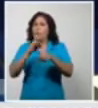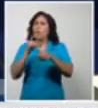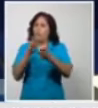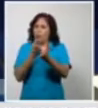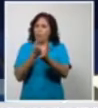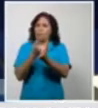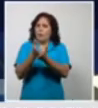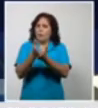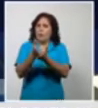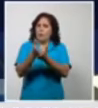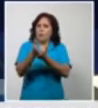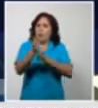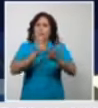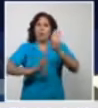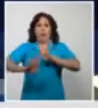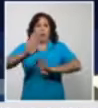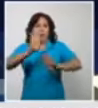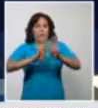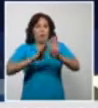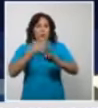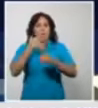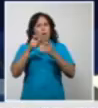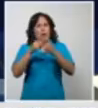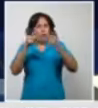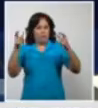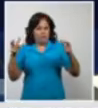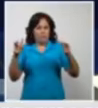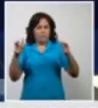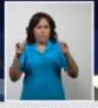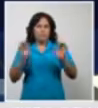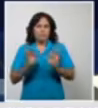tiempo un poco mayor como tal.